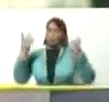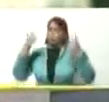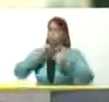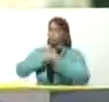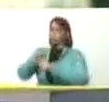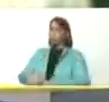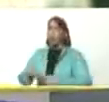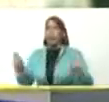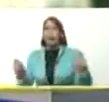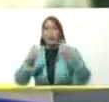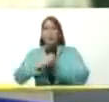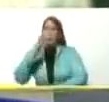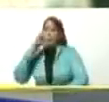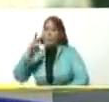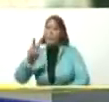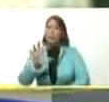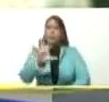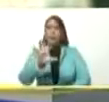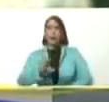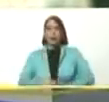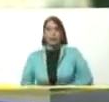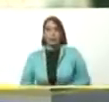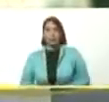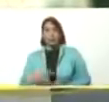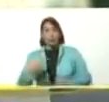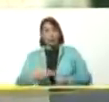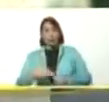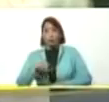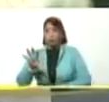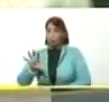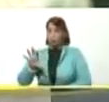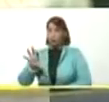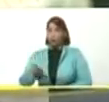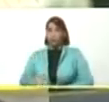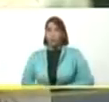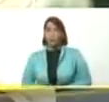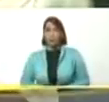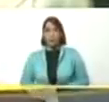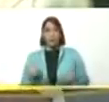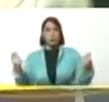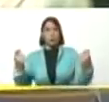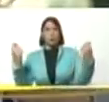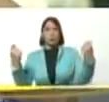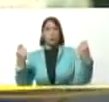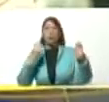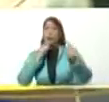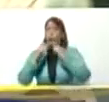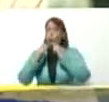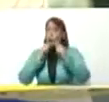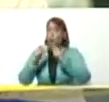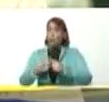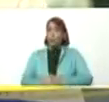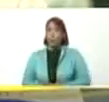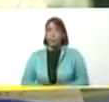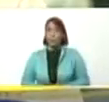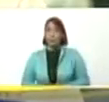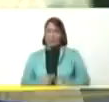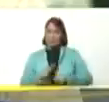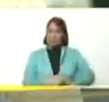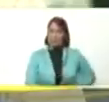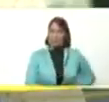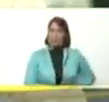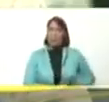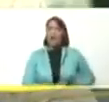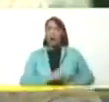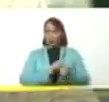que cambiemos la visión de país rentista petrolero de que propició el turismo emisivo a una